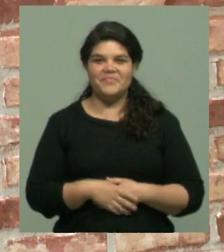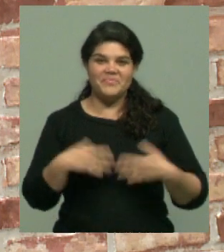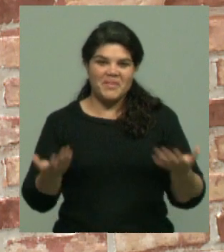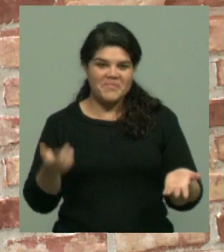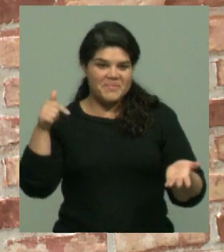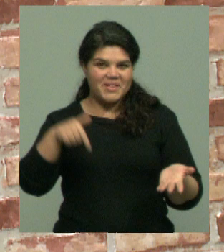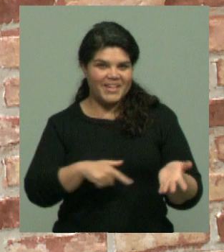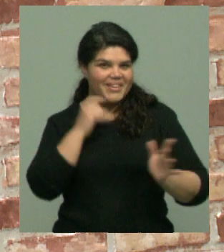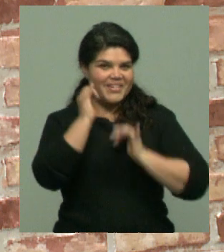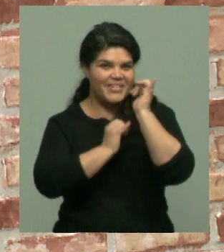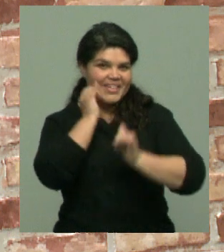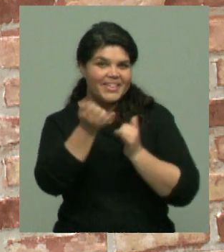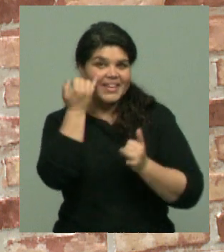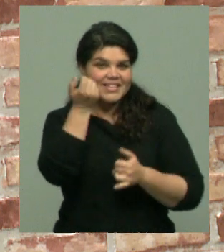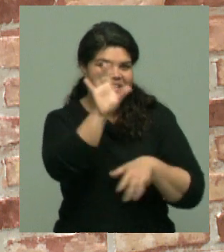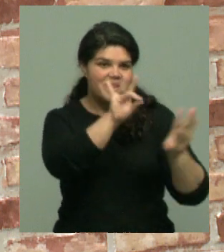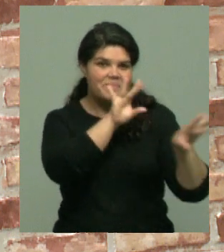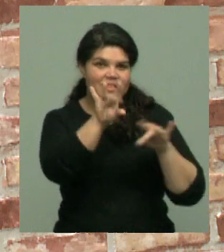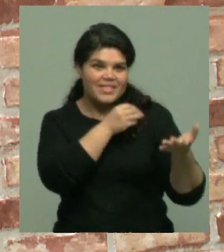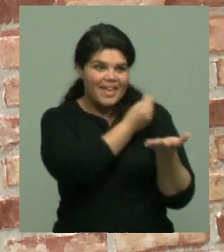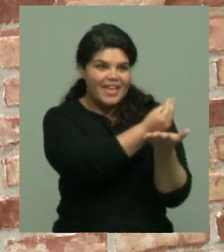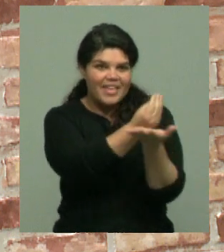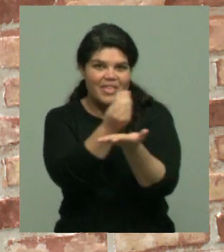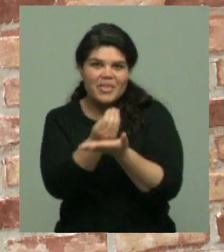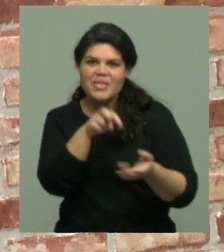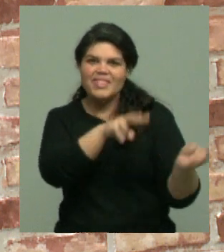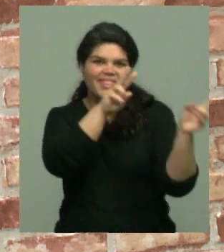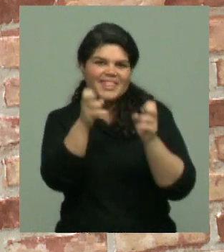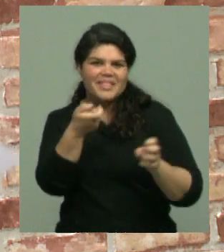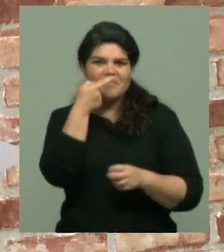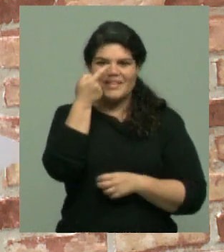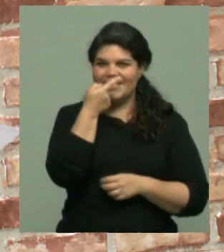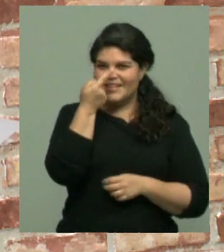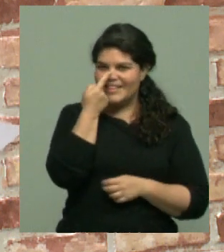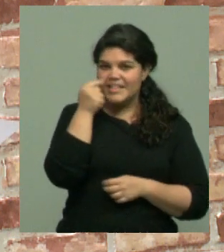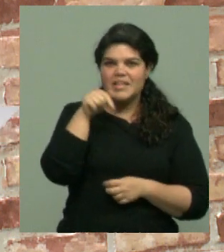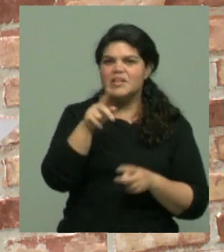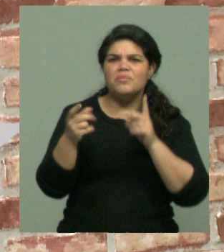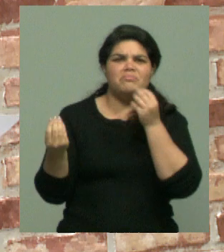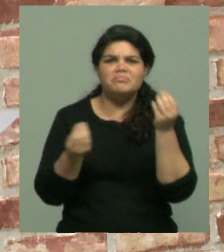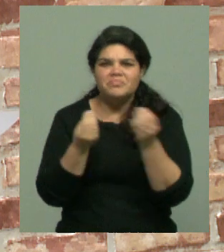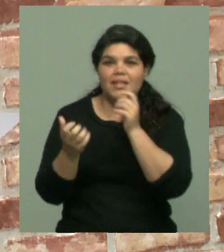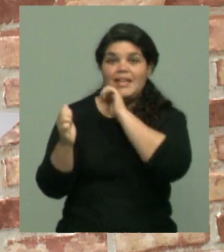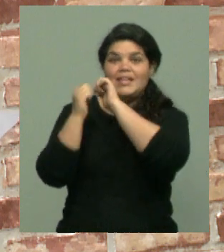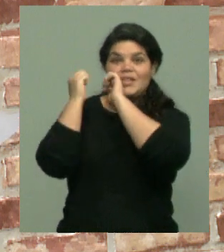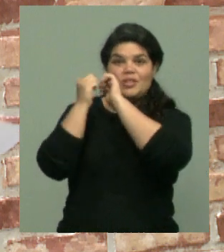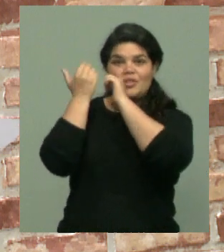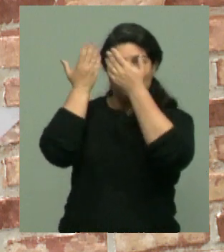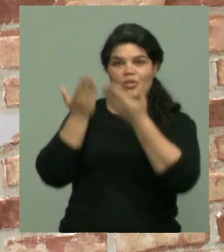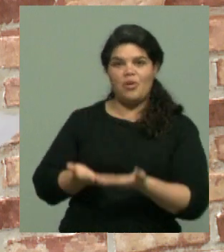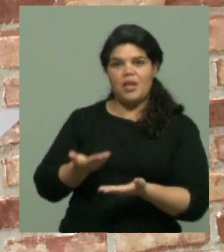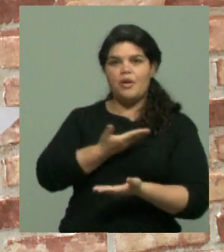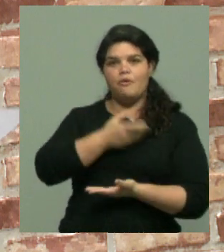Bueno, aquí estamos. Dijimos que vamos a tener invitados y vamos a hablar de un tema sumamente interesante que tiene que ver con una historia, la historia de Fernando,